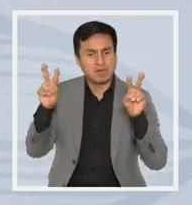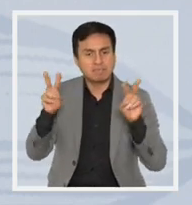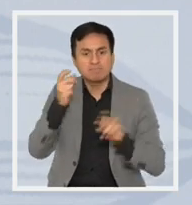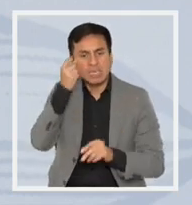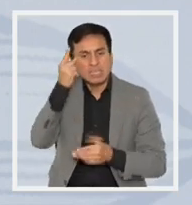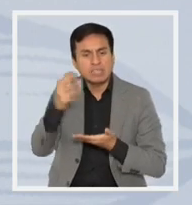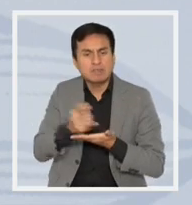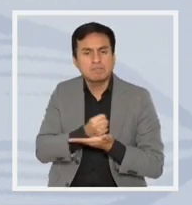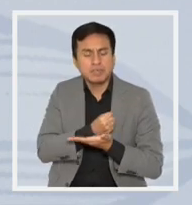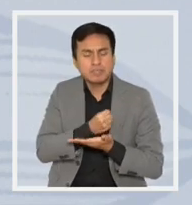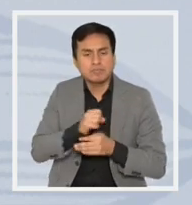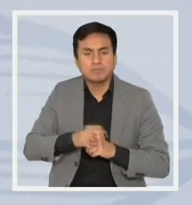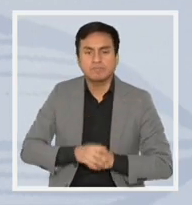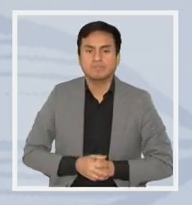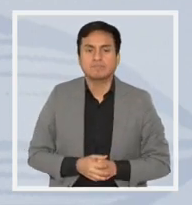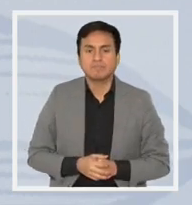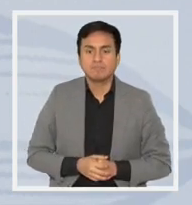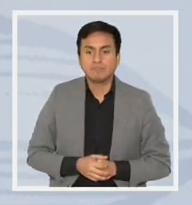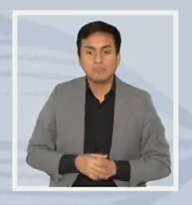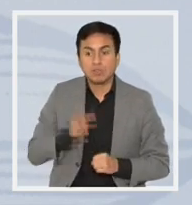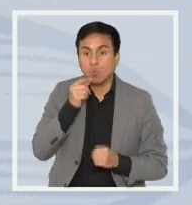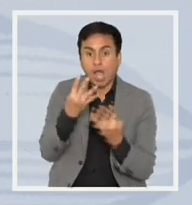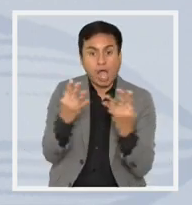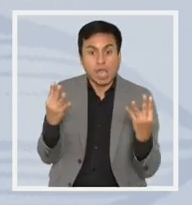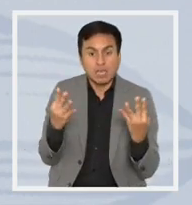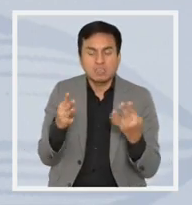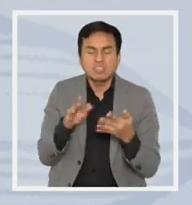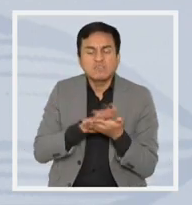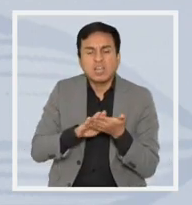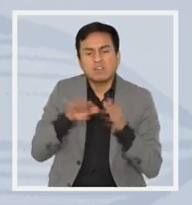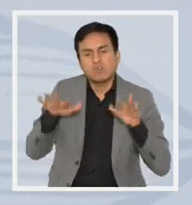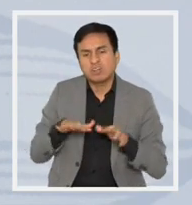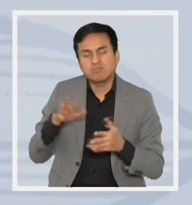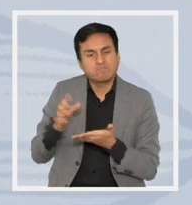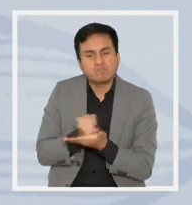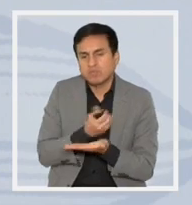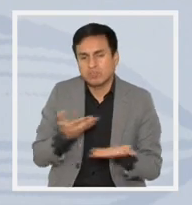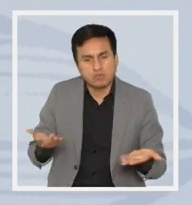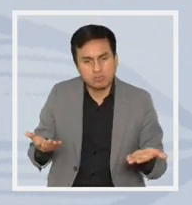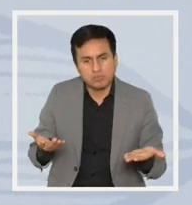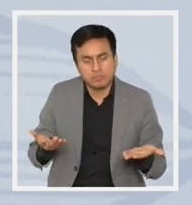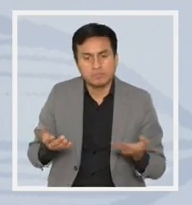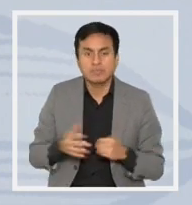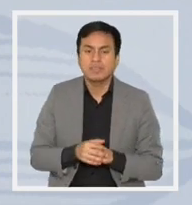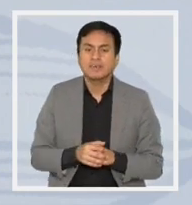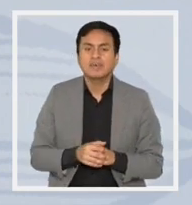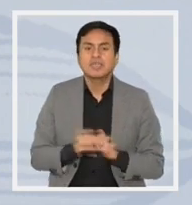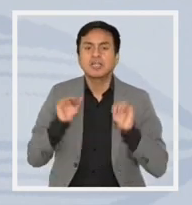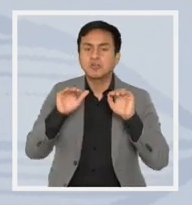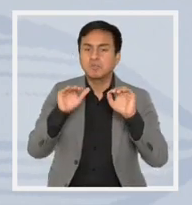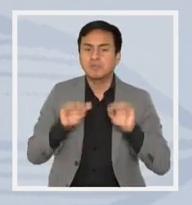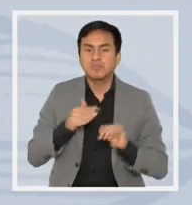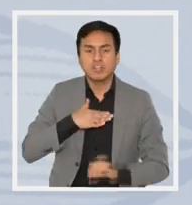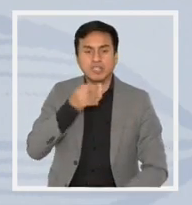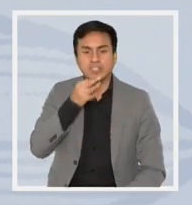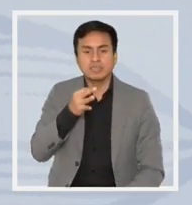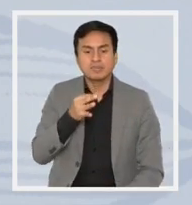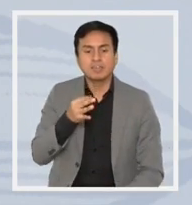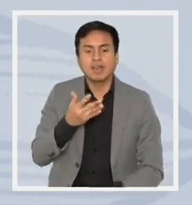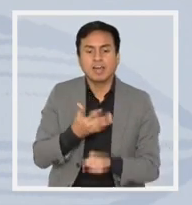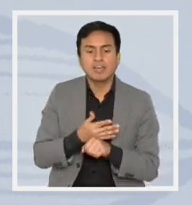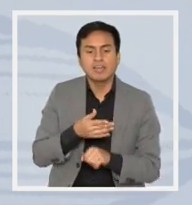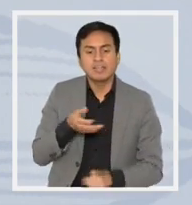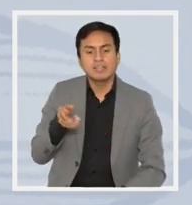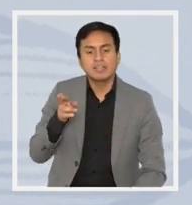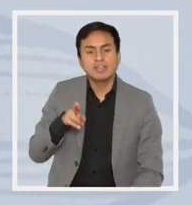del entendimiento. Sin ustedes, este sería un esfuerzo infructuoso. Y lo mismo quiero decir de la presencia, como